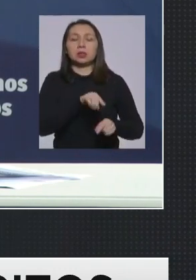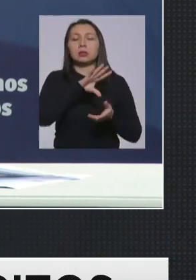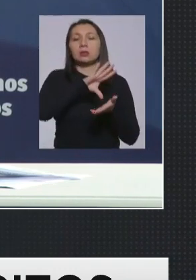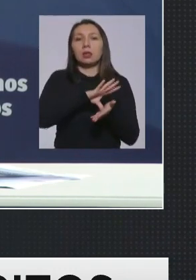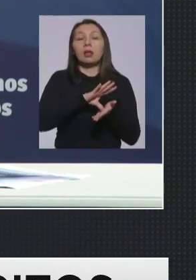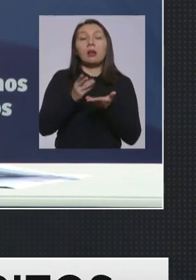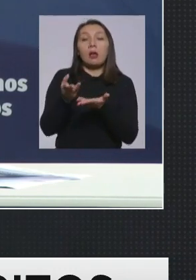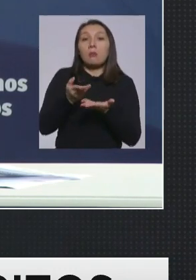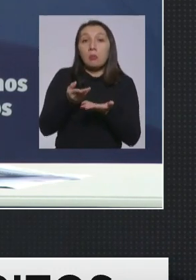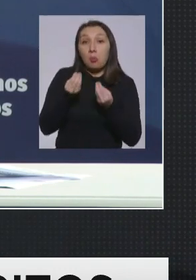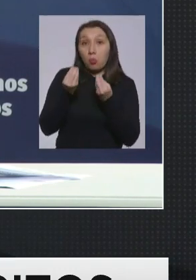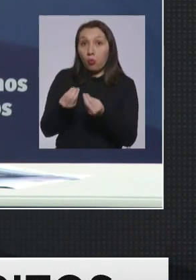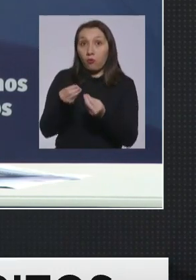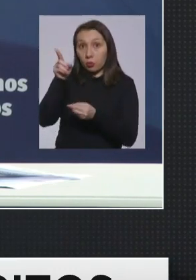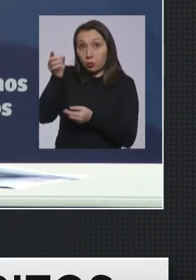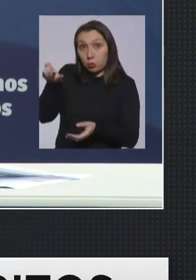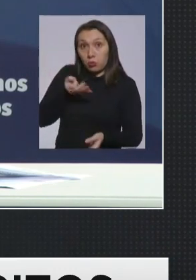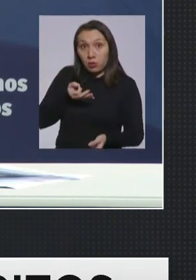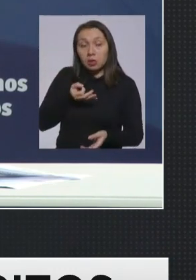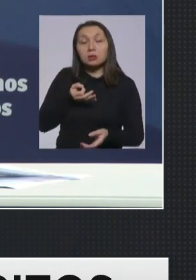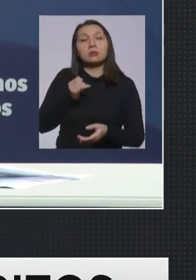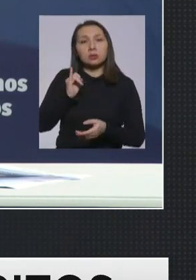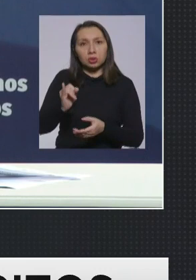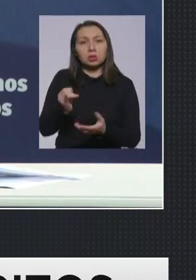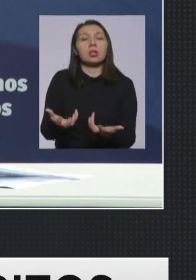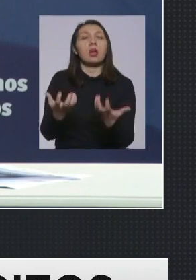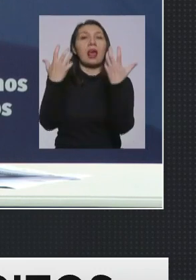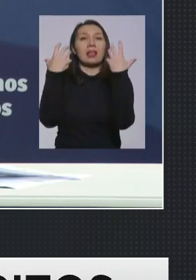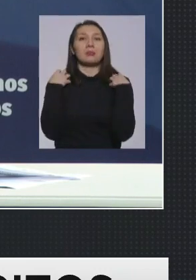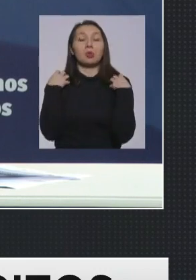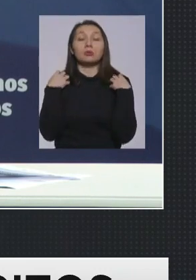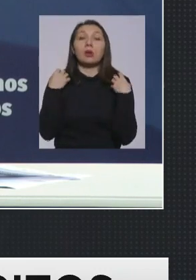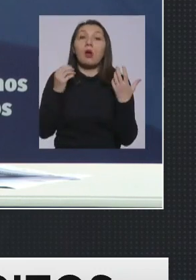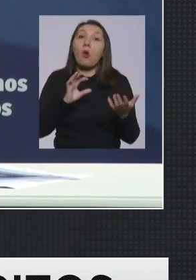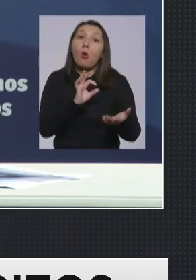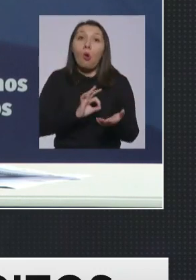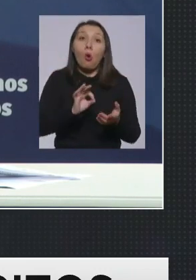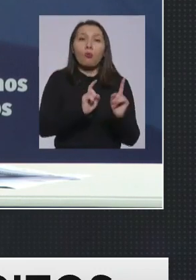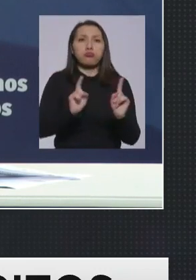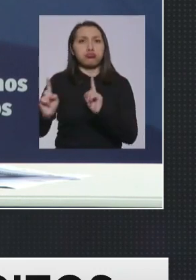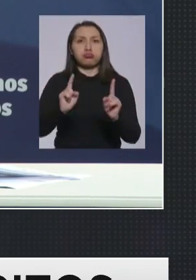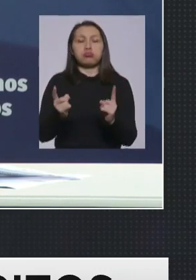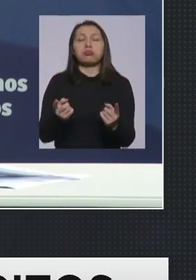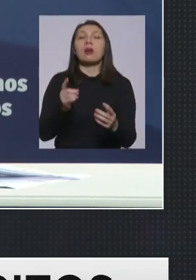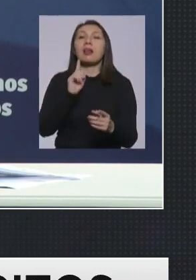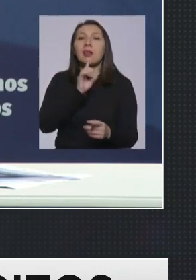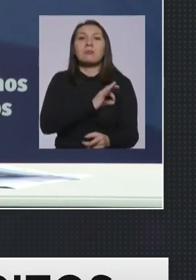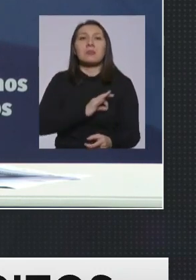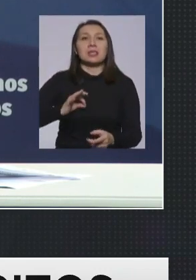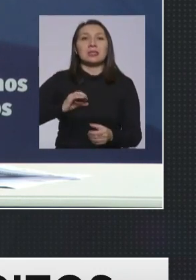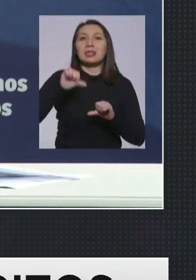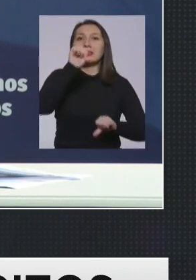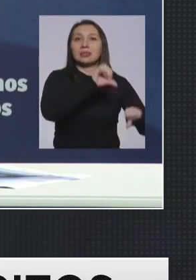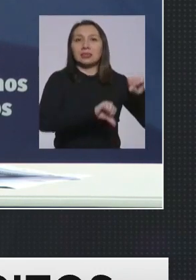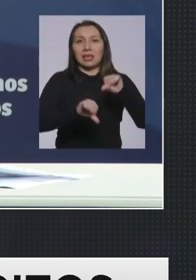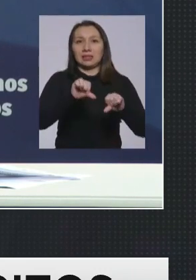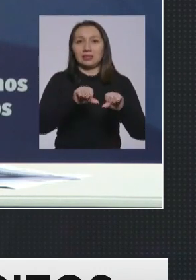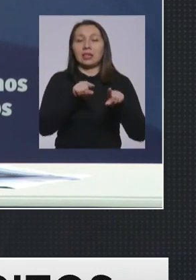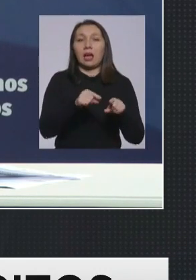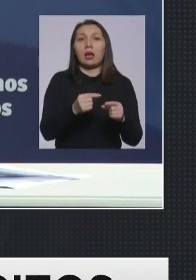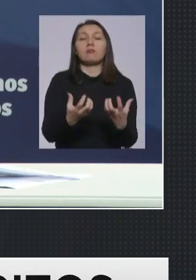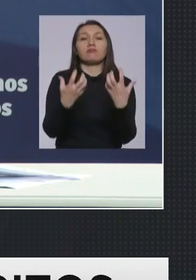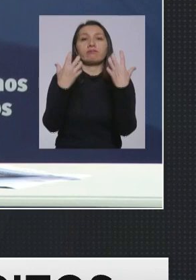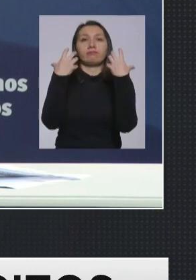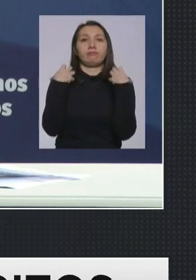y como muy bien dice usted va a estar a cargo o coordinado por el ministerio de ciencias bajo